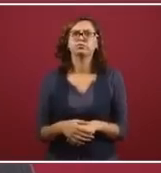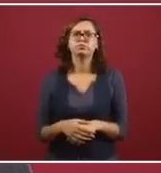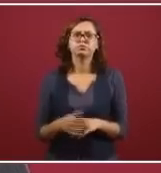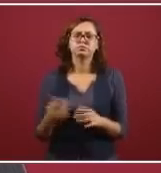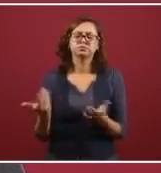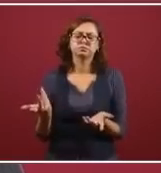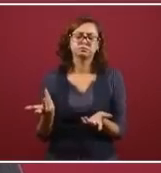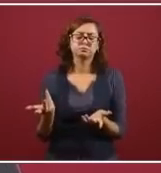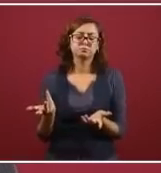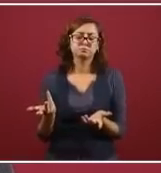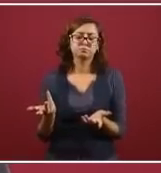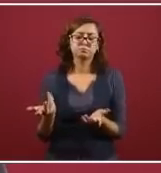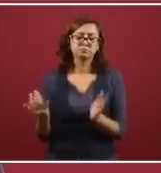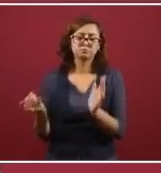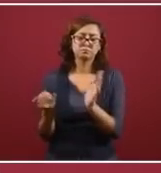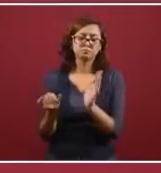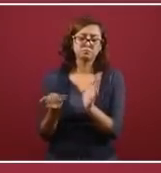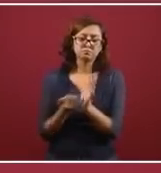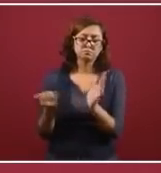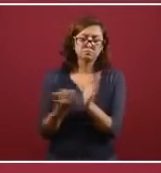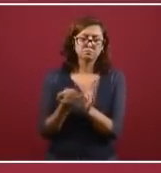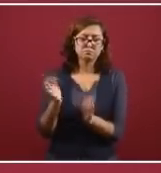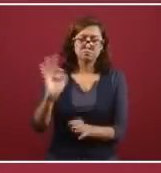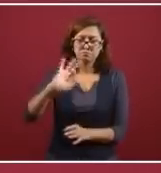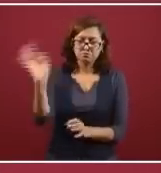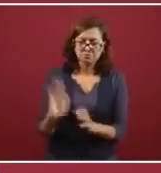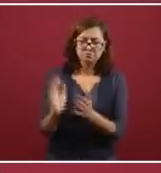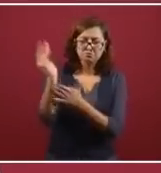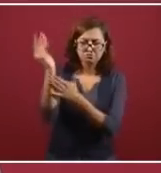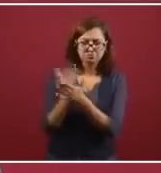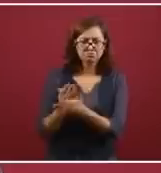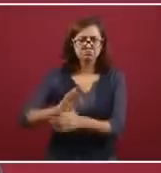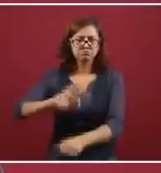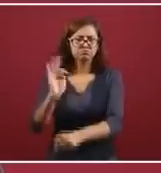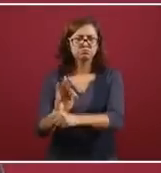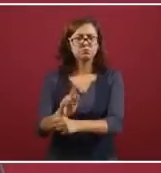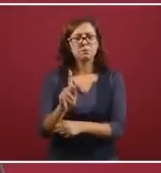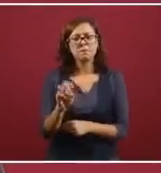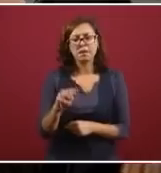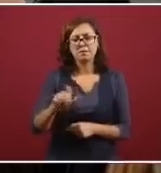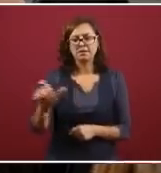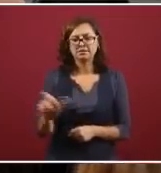los costos fiscales a Pemex